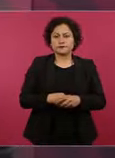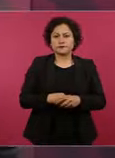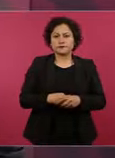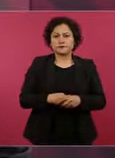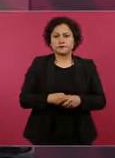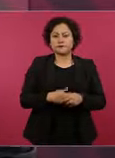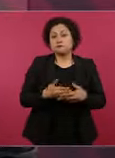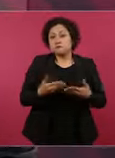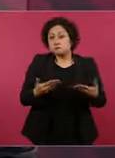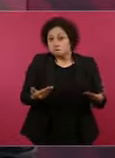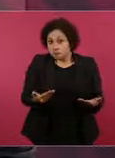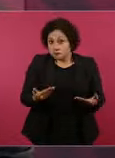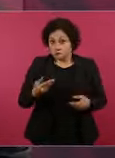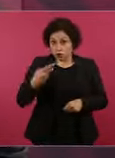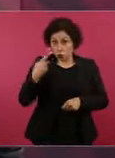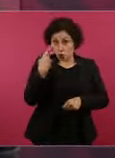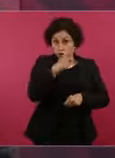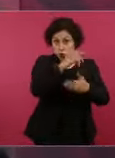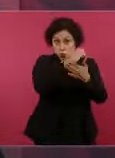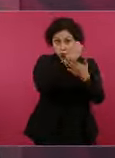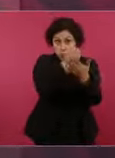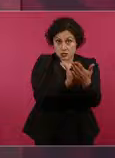si en el contrato que tiene